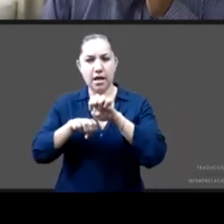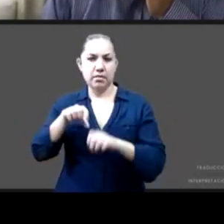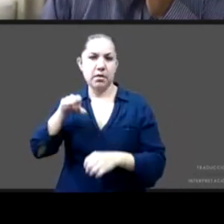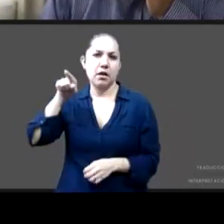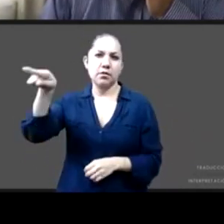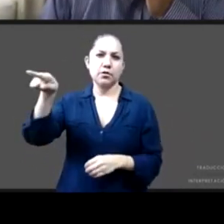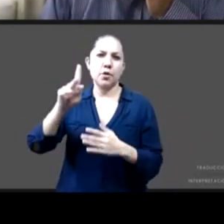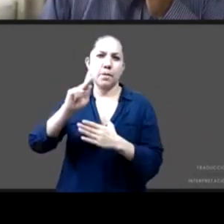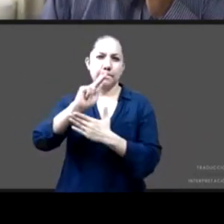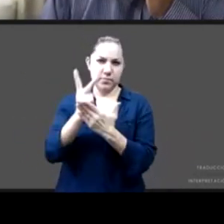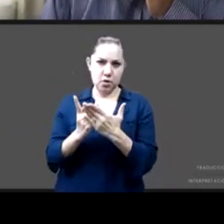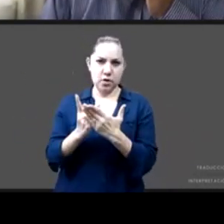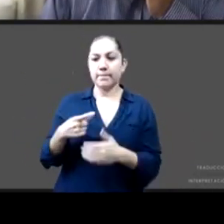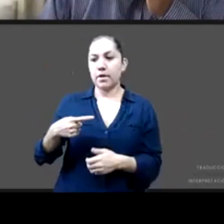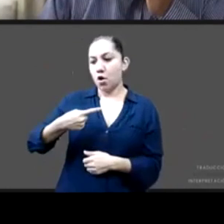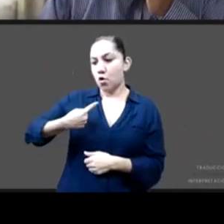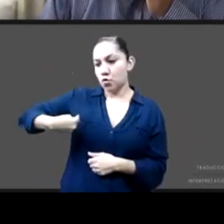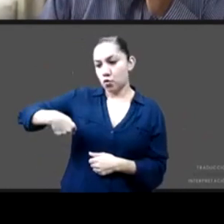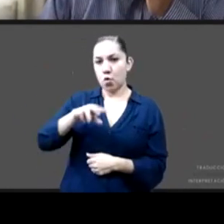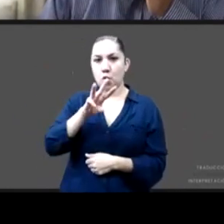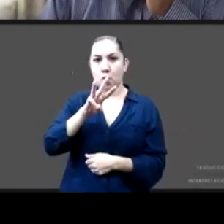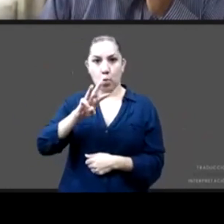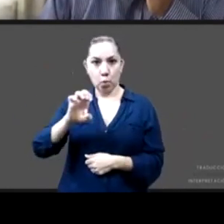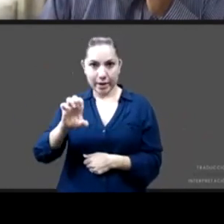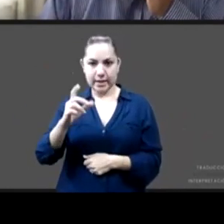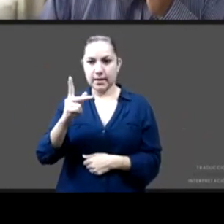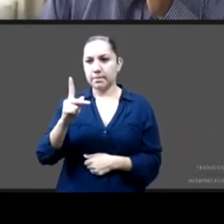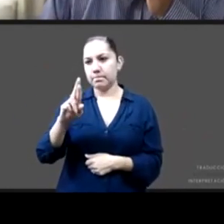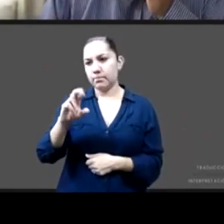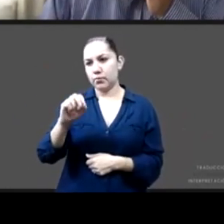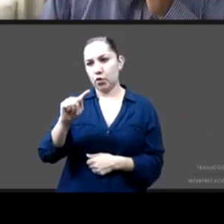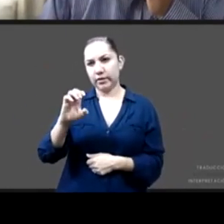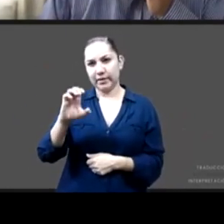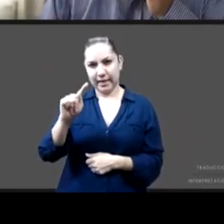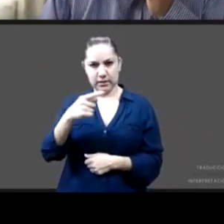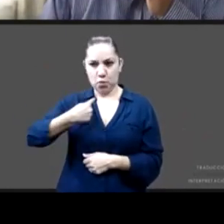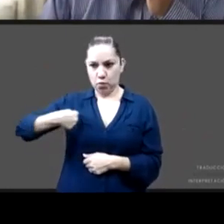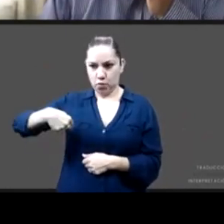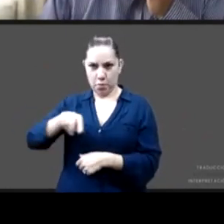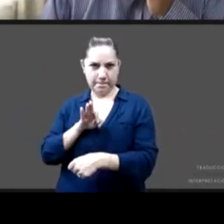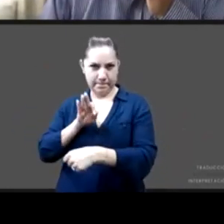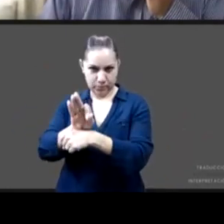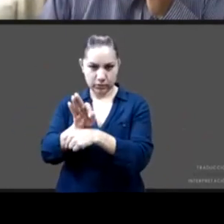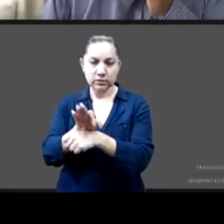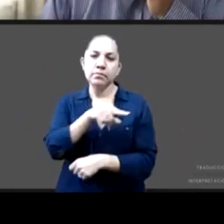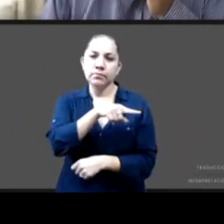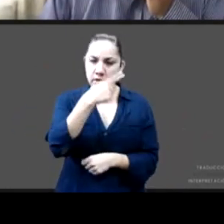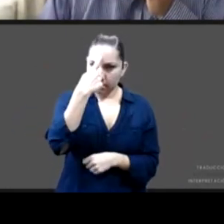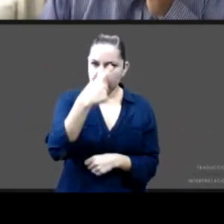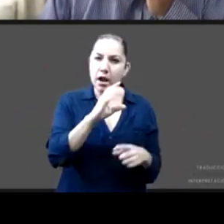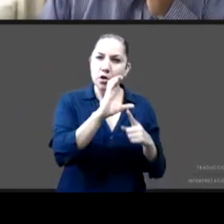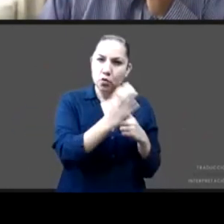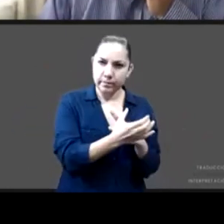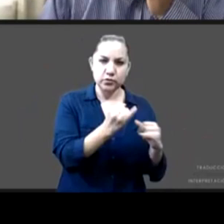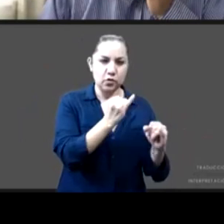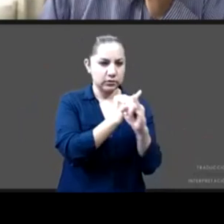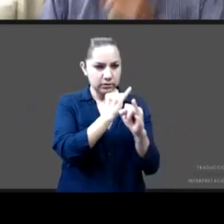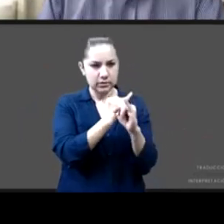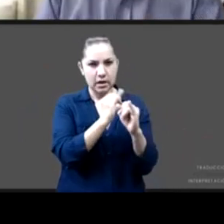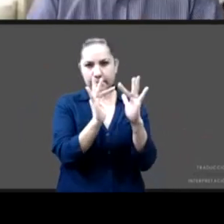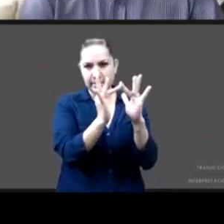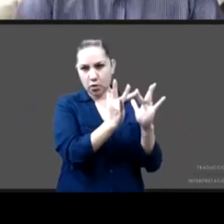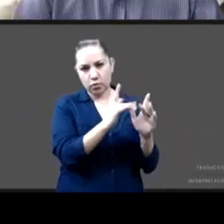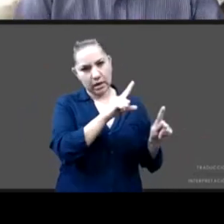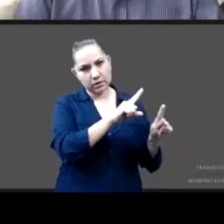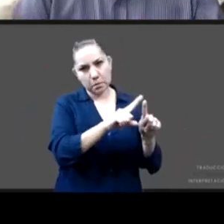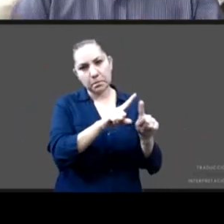We Protect para establecer los mecanismos a través de esta Comisión de Tecnologías de Información y Comunicación. Bien, pues